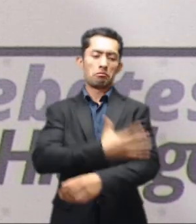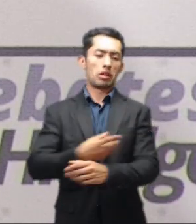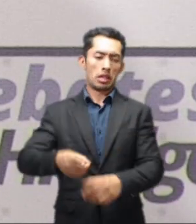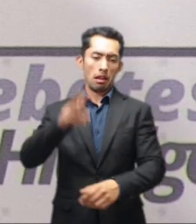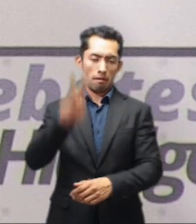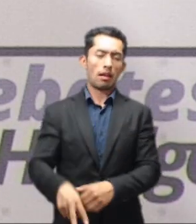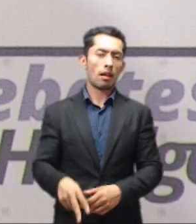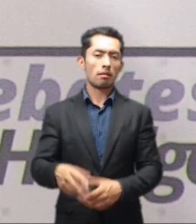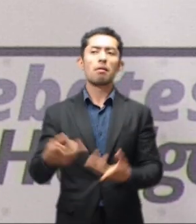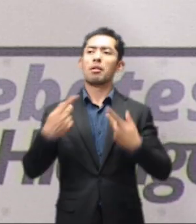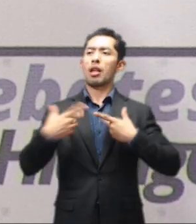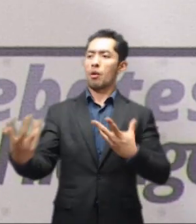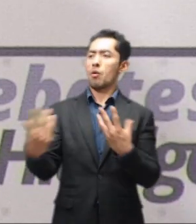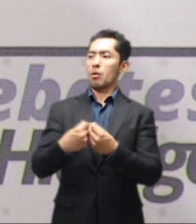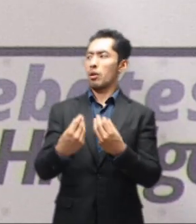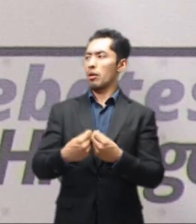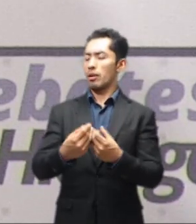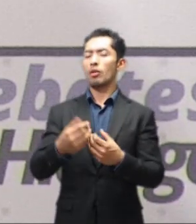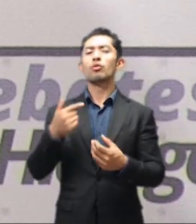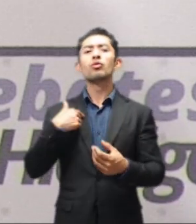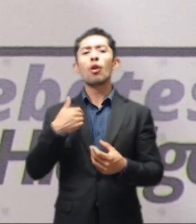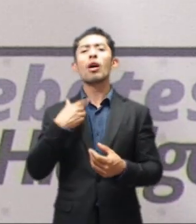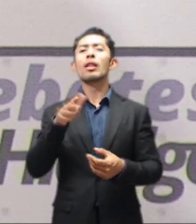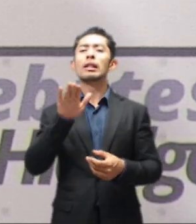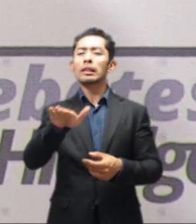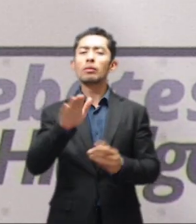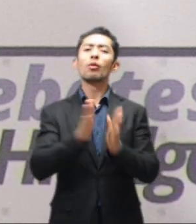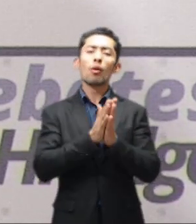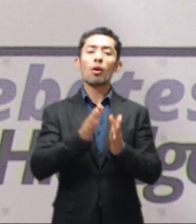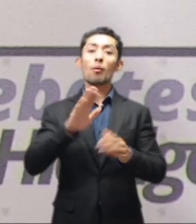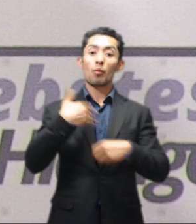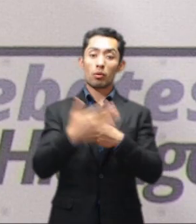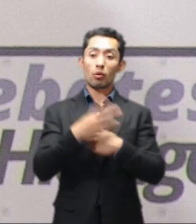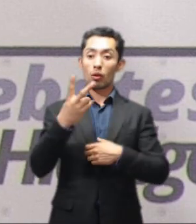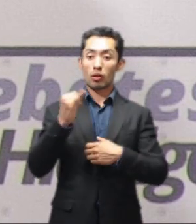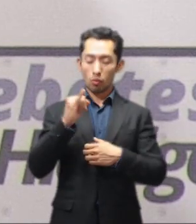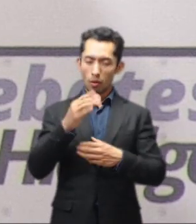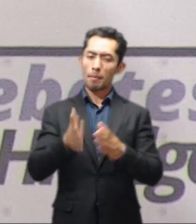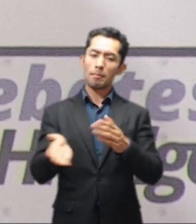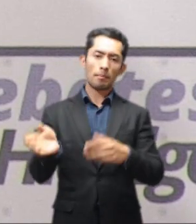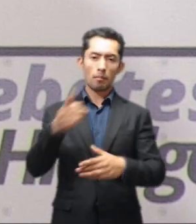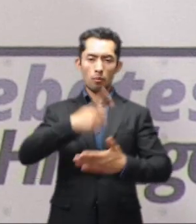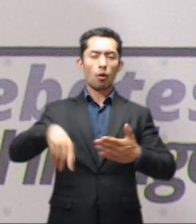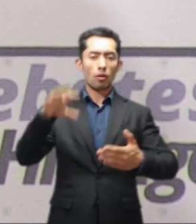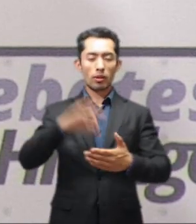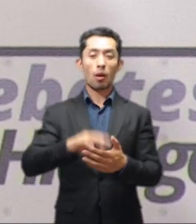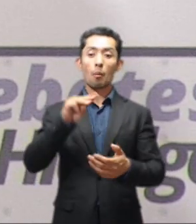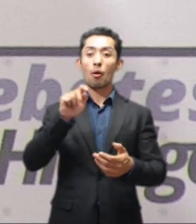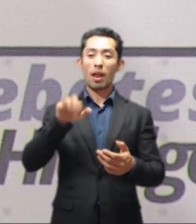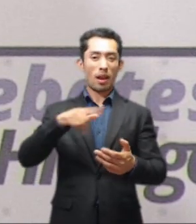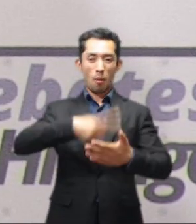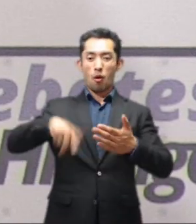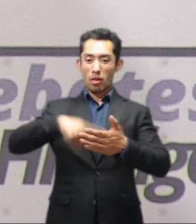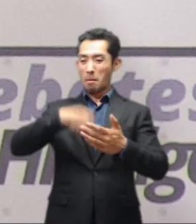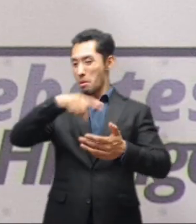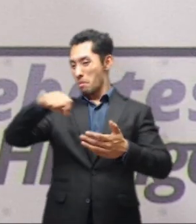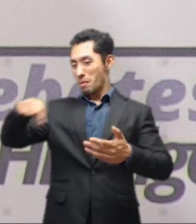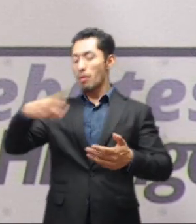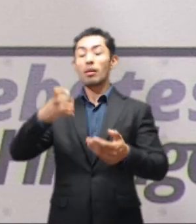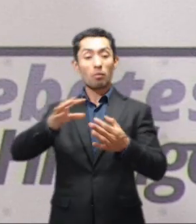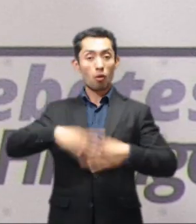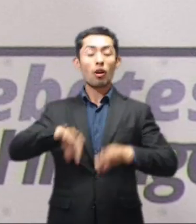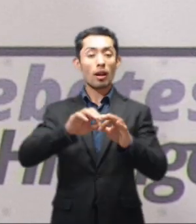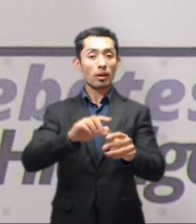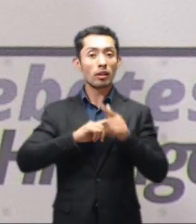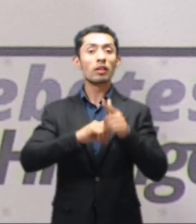de la mano con la gente les pedimos que salgan a votar Este 2 de junio todo por morena es importante